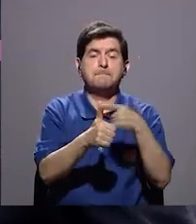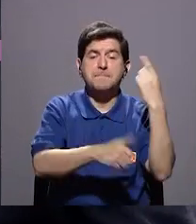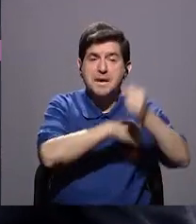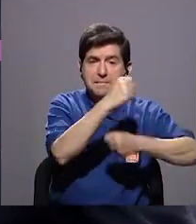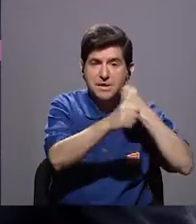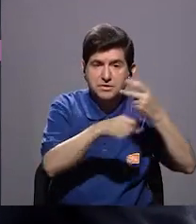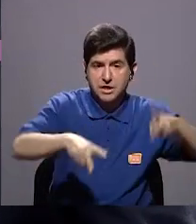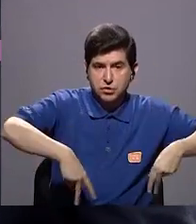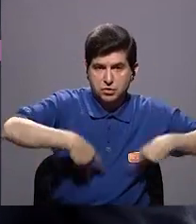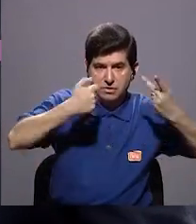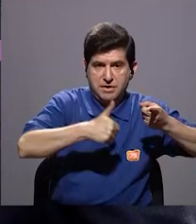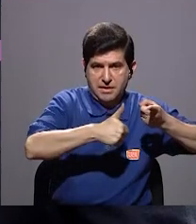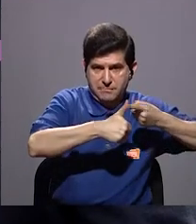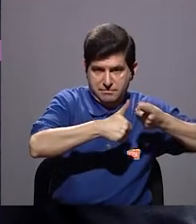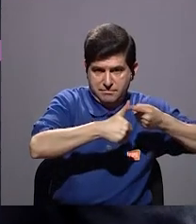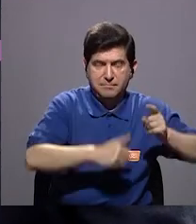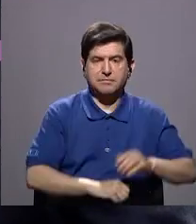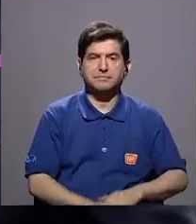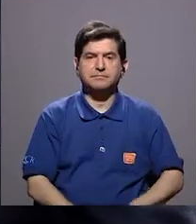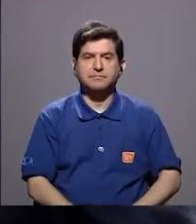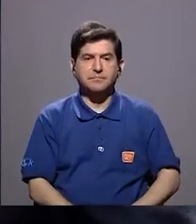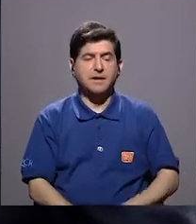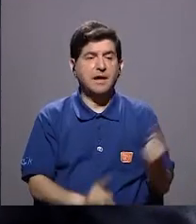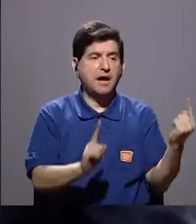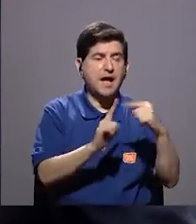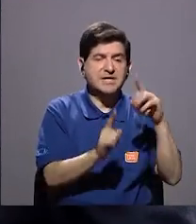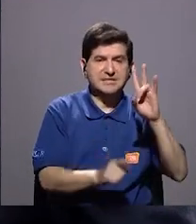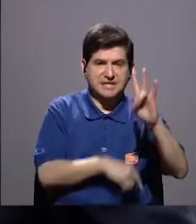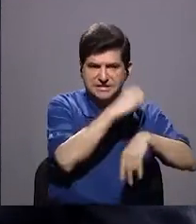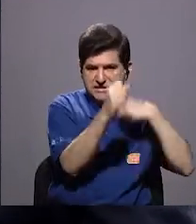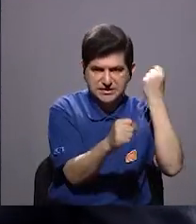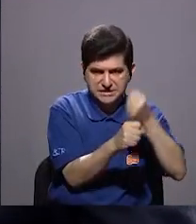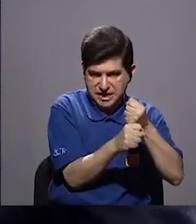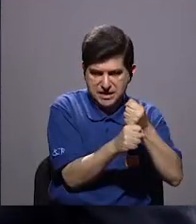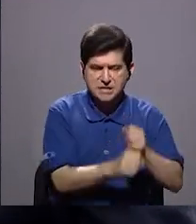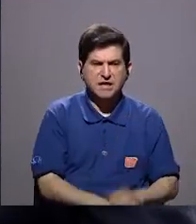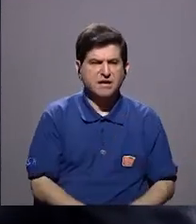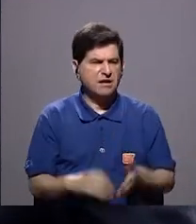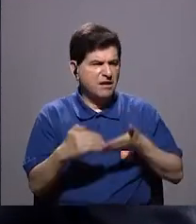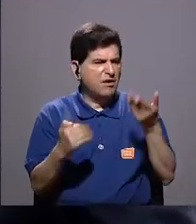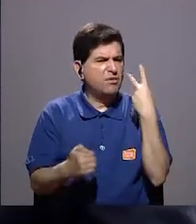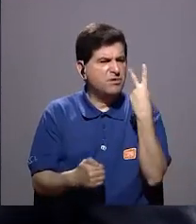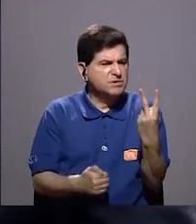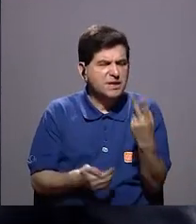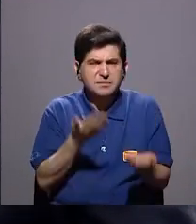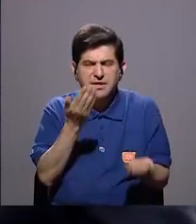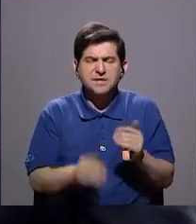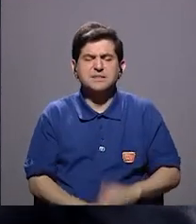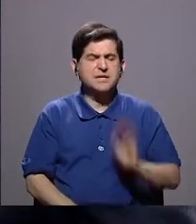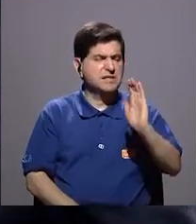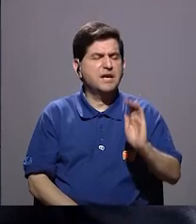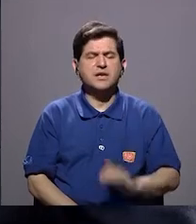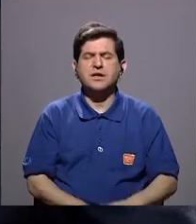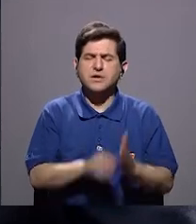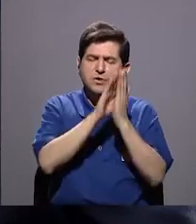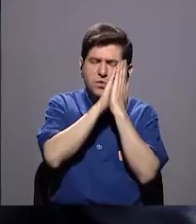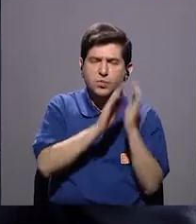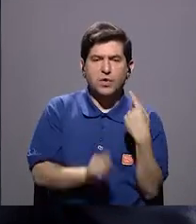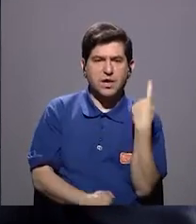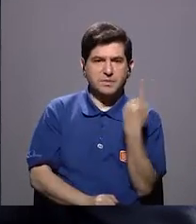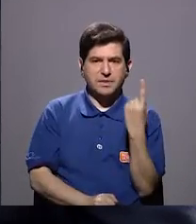primeros años de vida, digamos que hasta los 7 años, qué cosas vamos a poder ver, que el niño pueda dormir solito en su